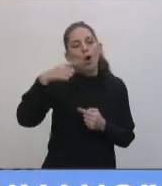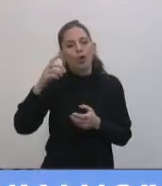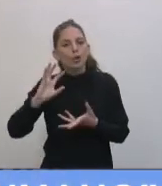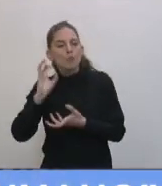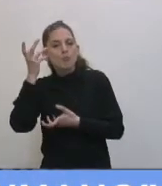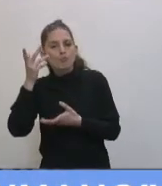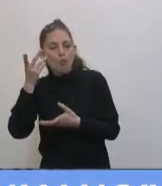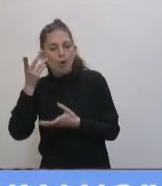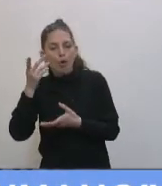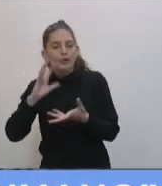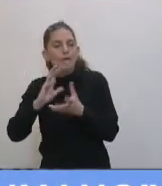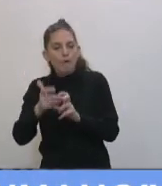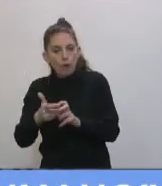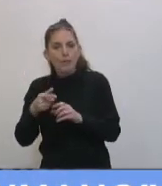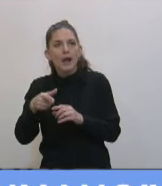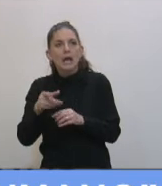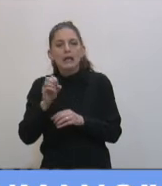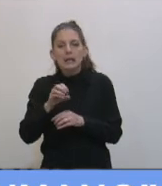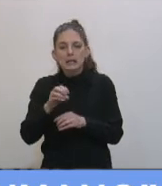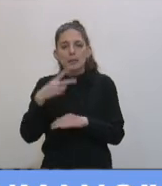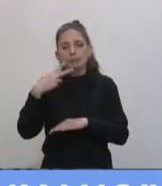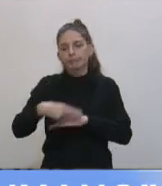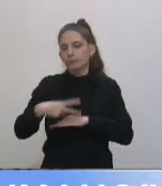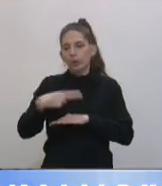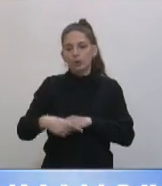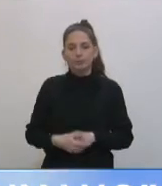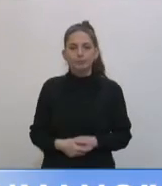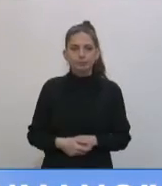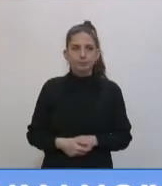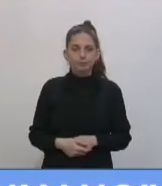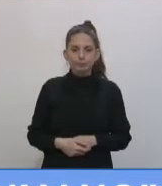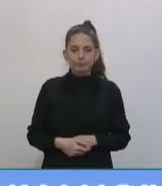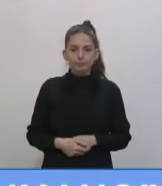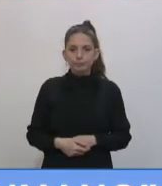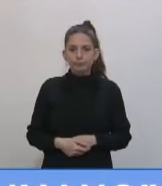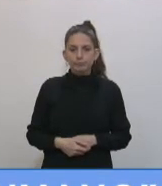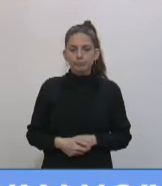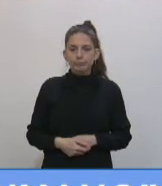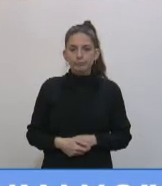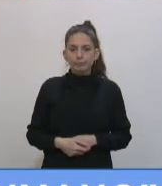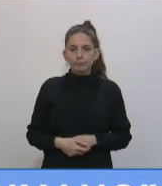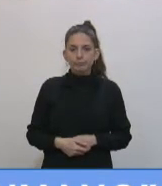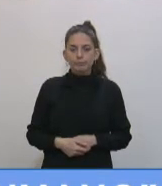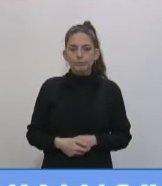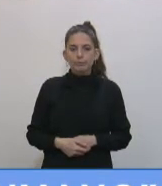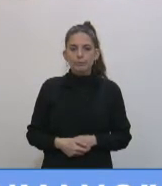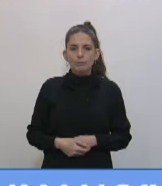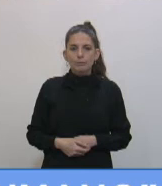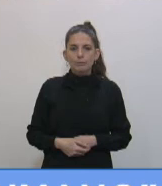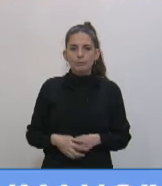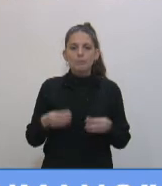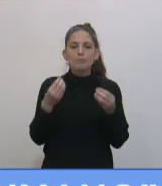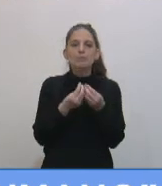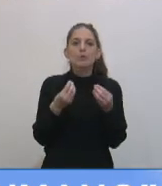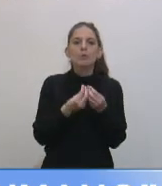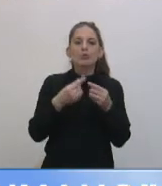llaman justamente el populismo. El populismo, la verdad, que tiene tantas definiciones y habría que adentrarse en